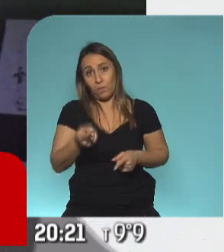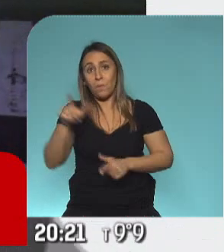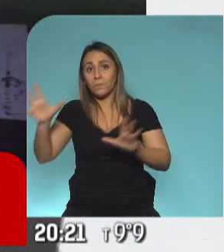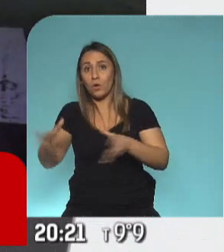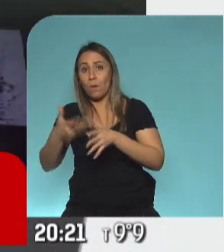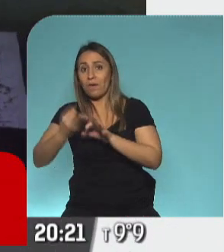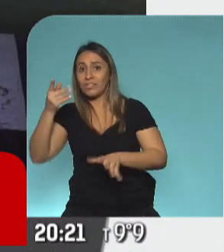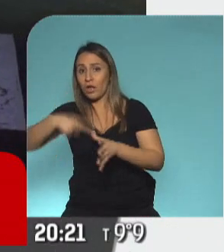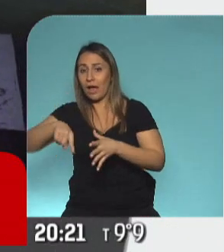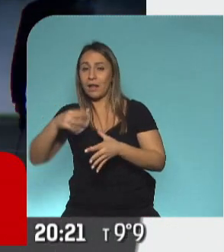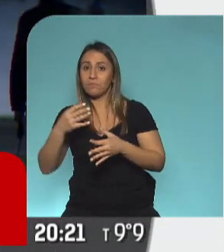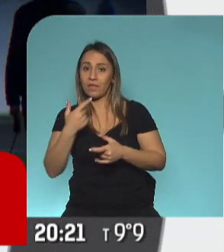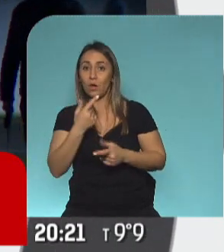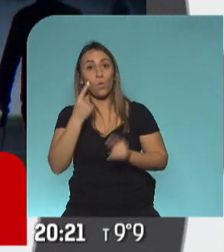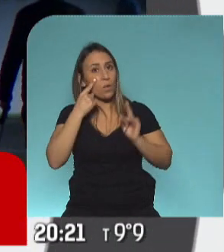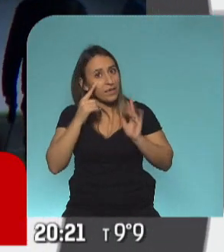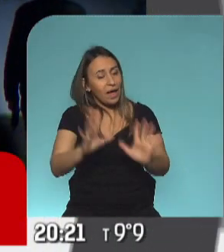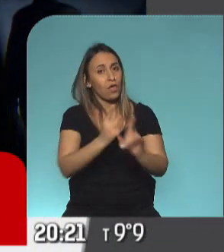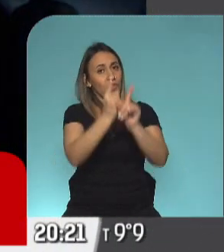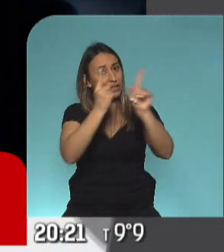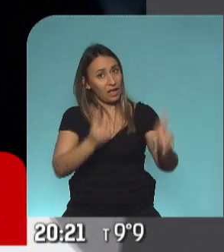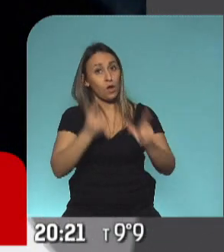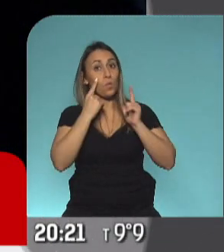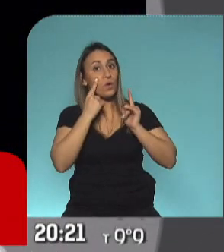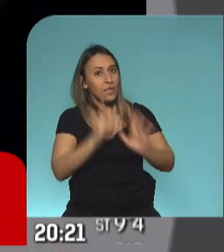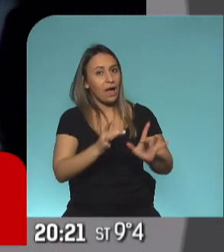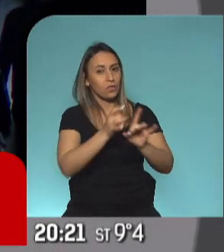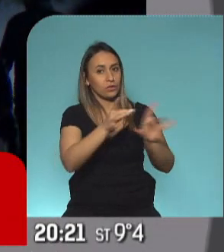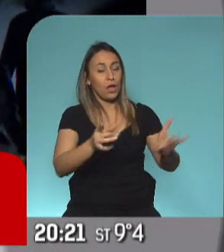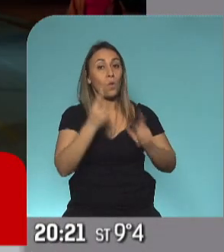especialistas que dicen, cuidado con la distancia, con el contagio, no hay